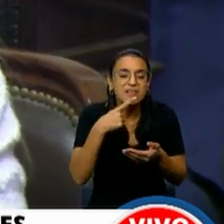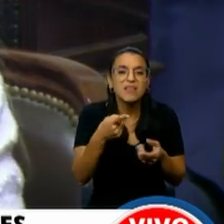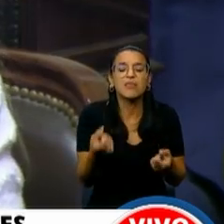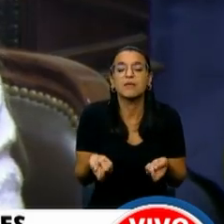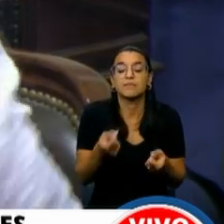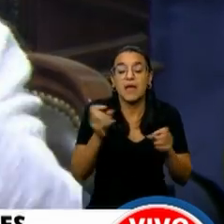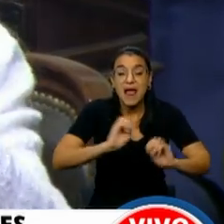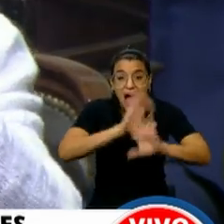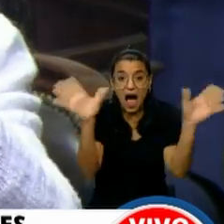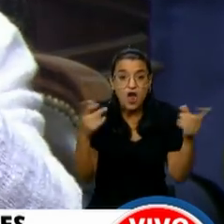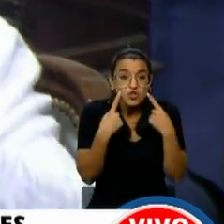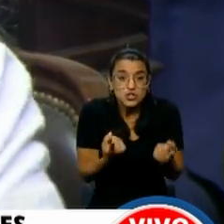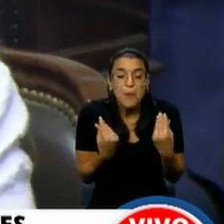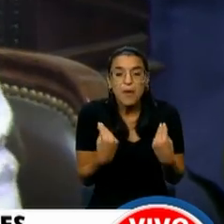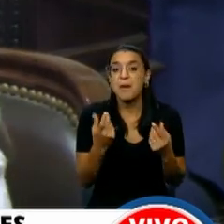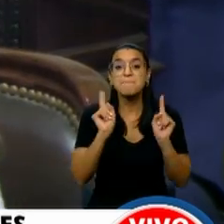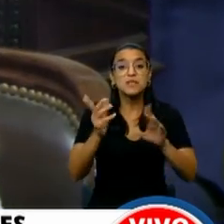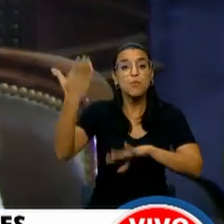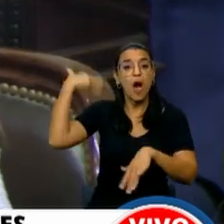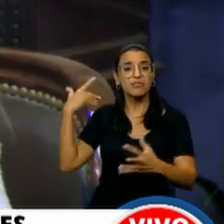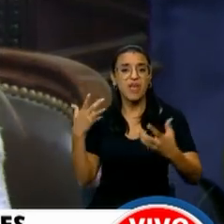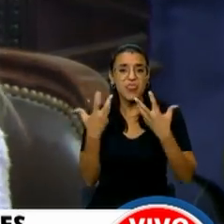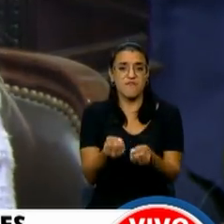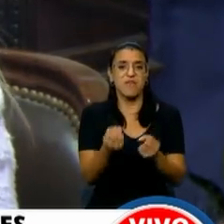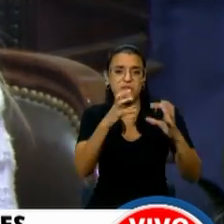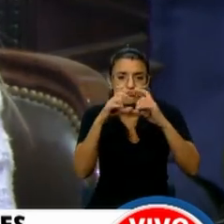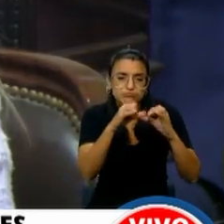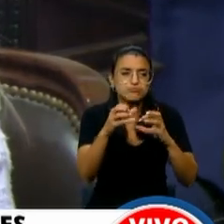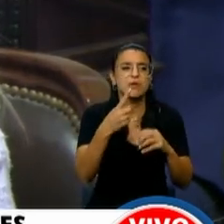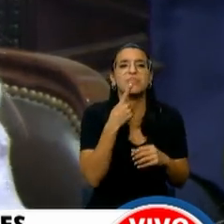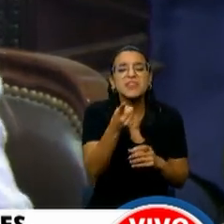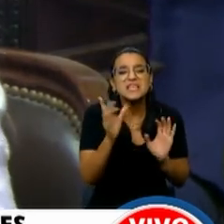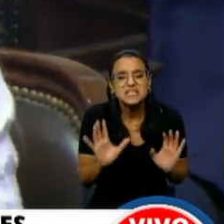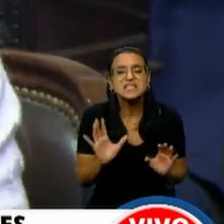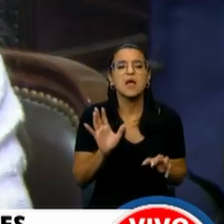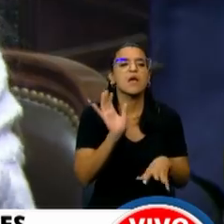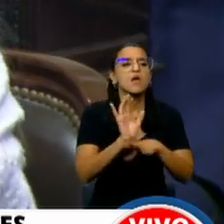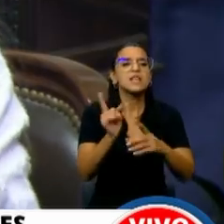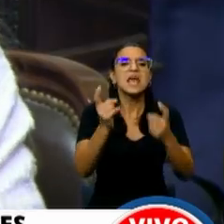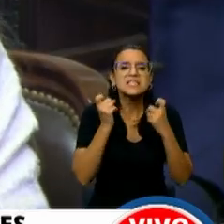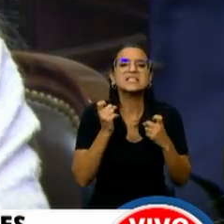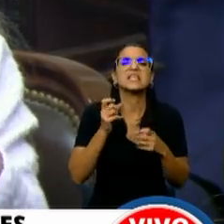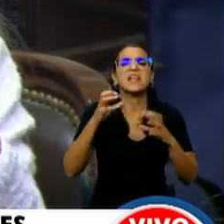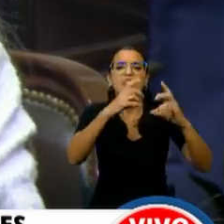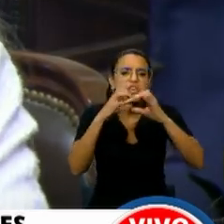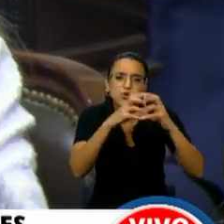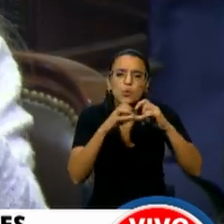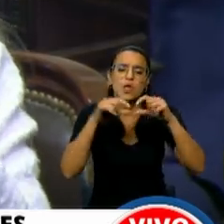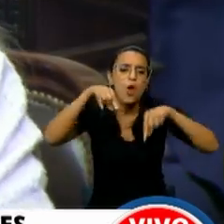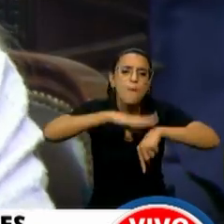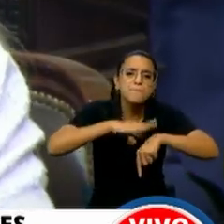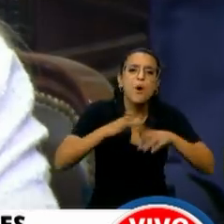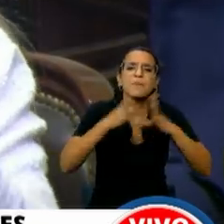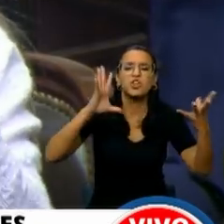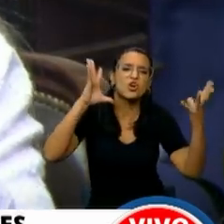salta a las claras lo hicieron cuando lo defendieron en el argumento era que era necesario discutir en un momento